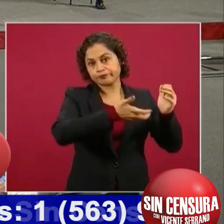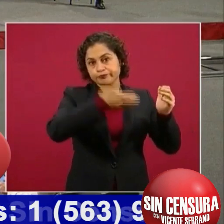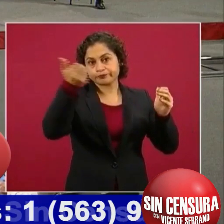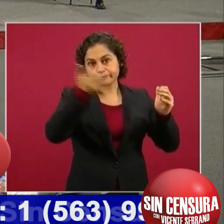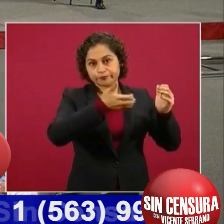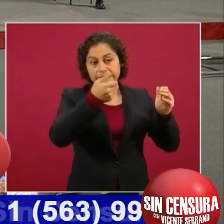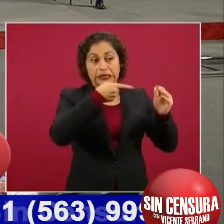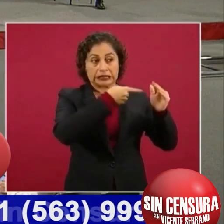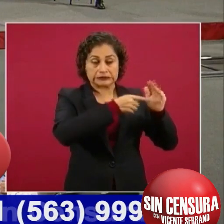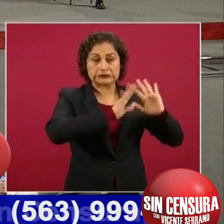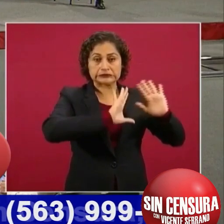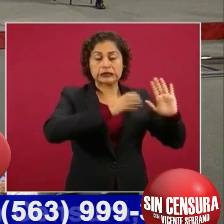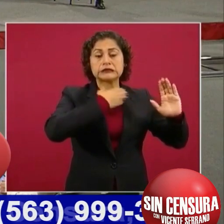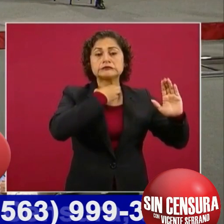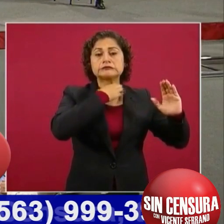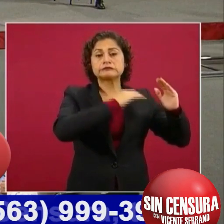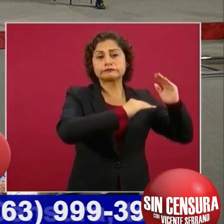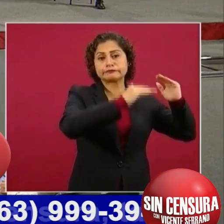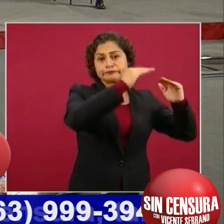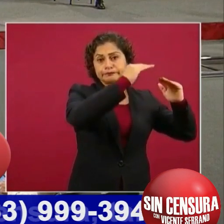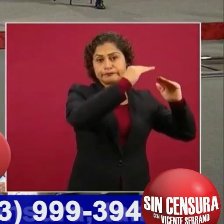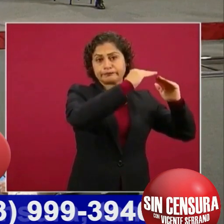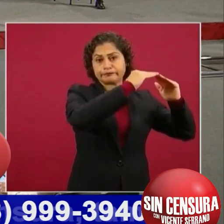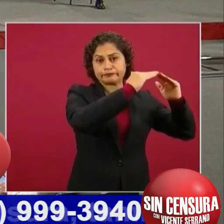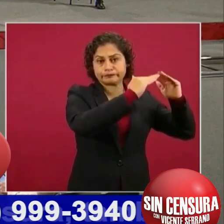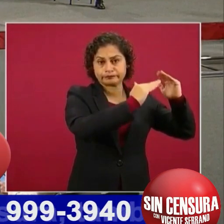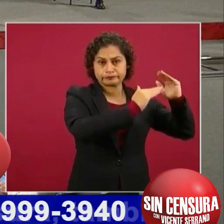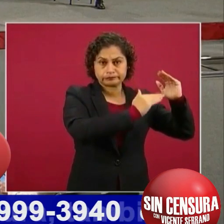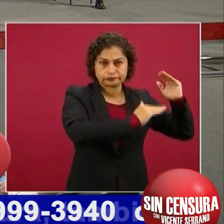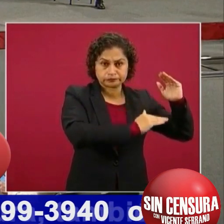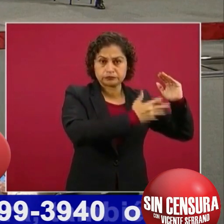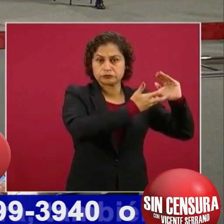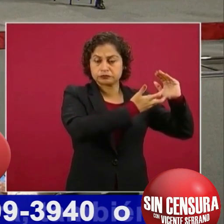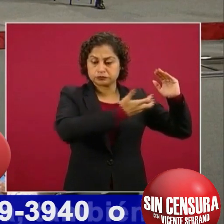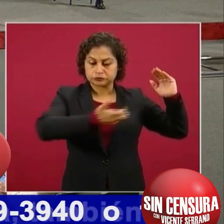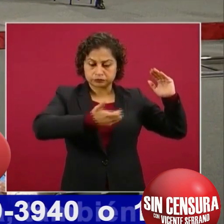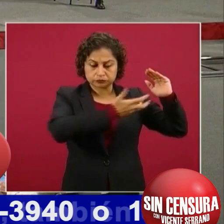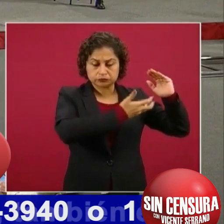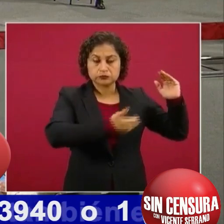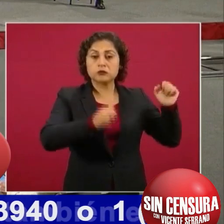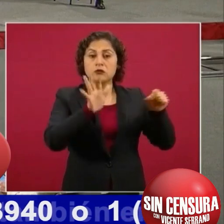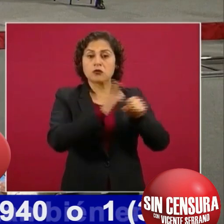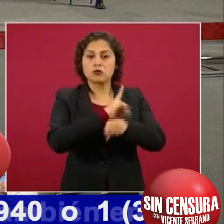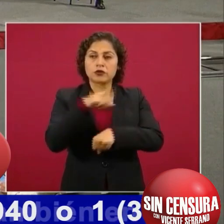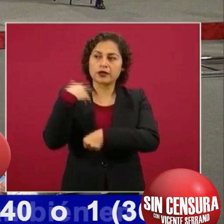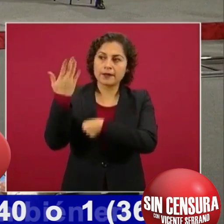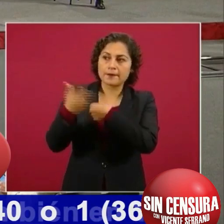vaciarla por el nuevo huracán, para prevenir.